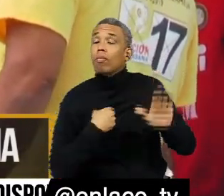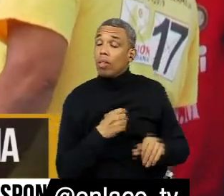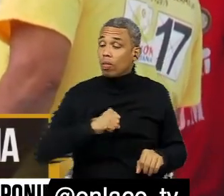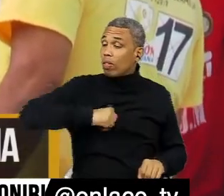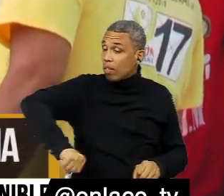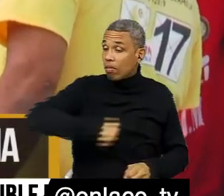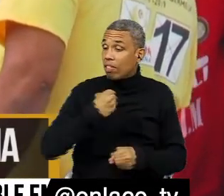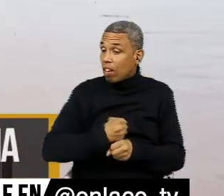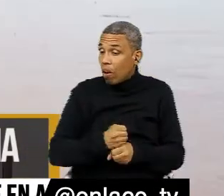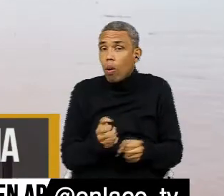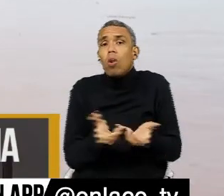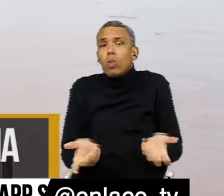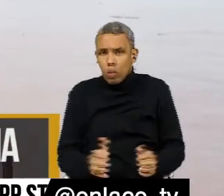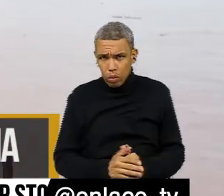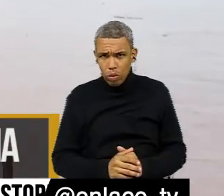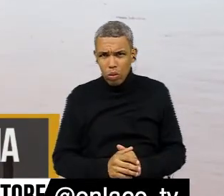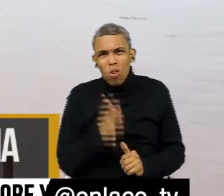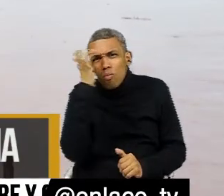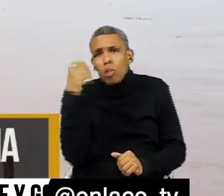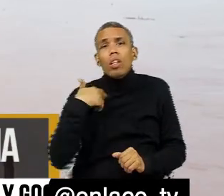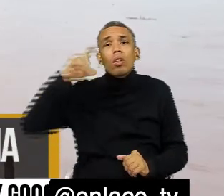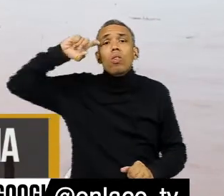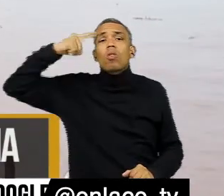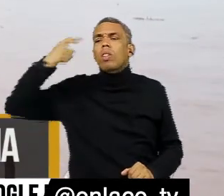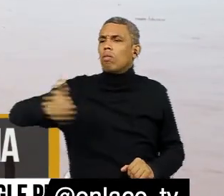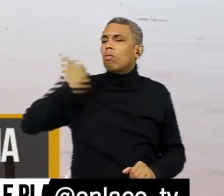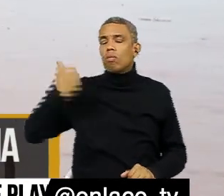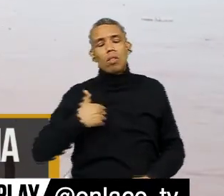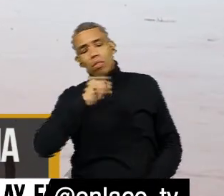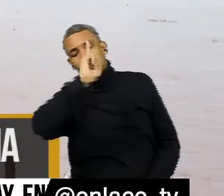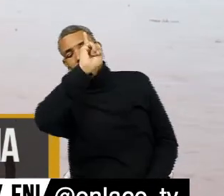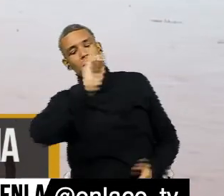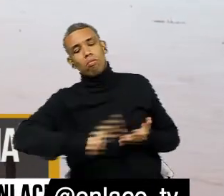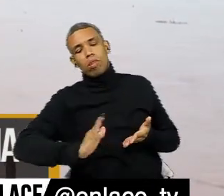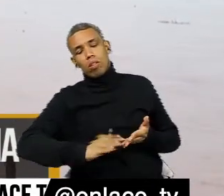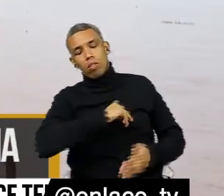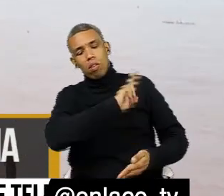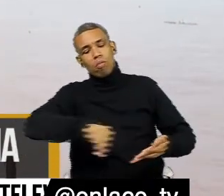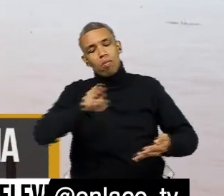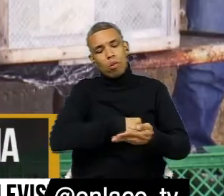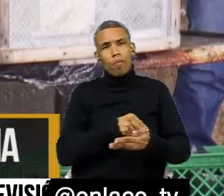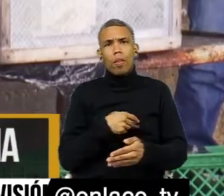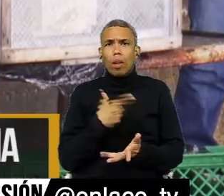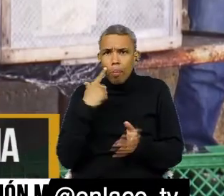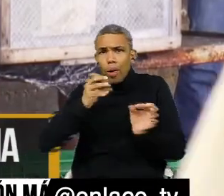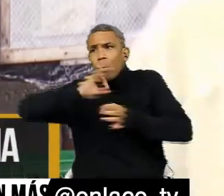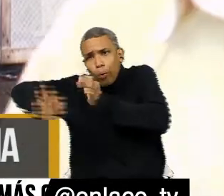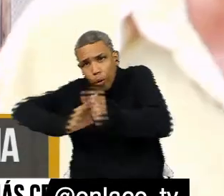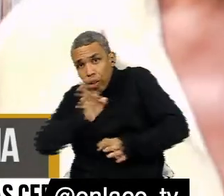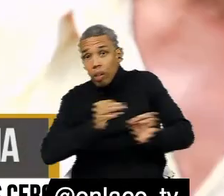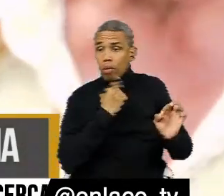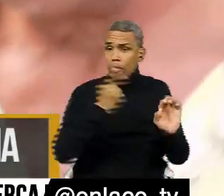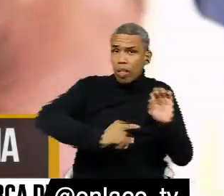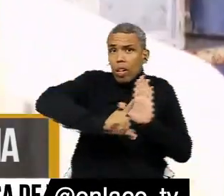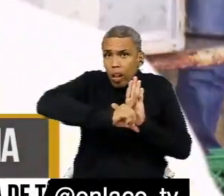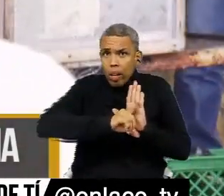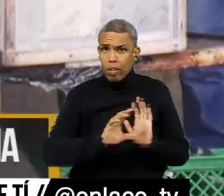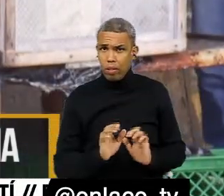derecho de trabajo. El Estado no tiene por qué venir a atropellar al pueblo. El Estado tiene que proteger al pueblo para que el pueblo no sea un